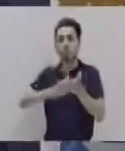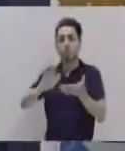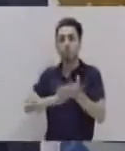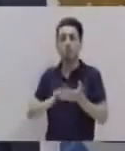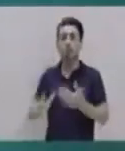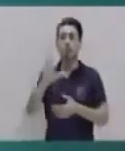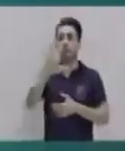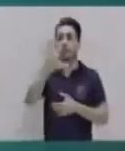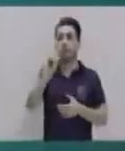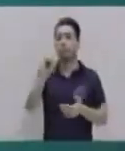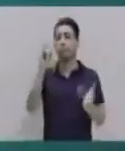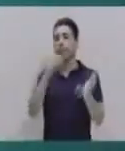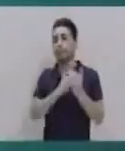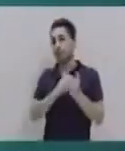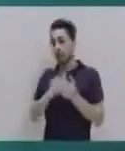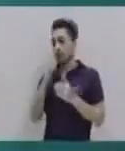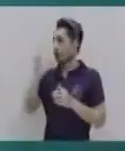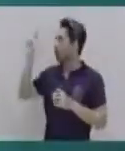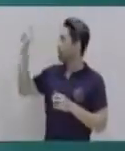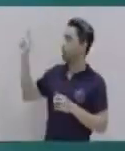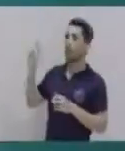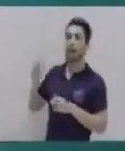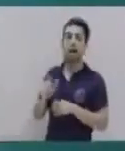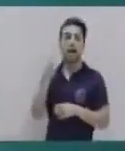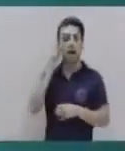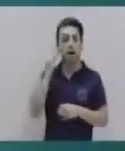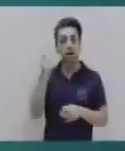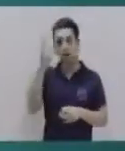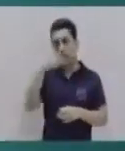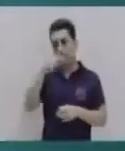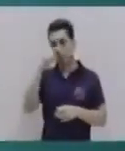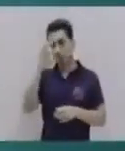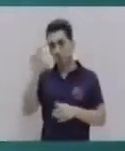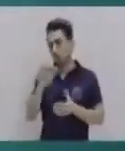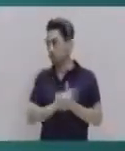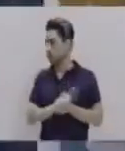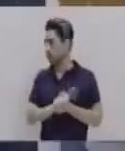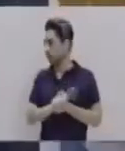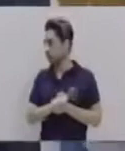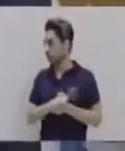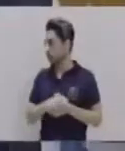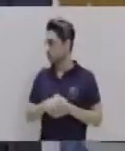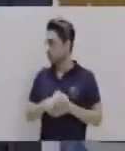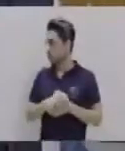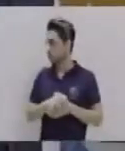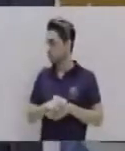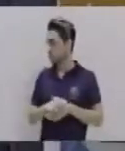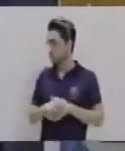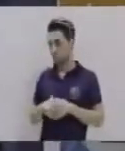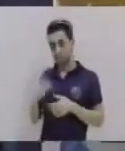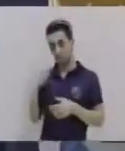¿Cómo se llama esto? Gasto. Gastos. Bueno, yo creo que tus ojitos están así como...